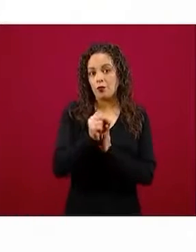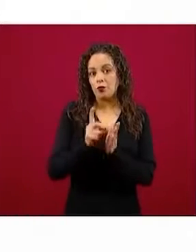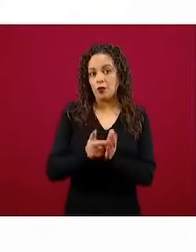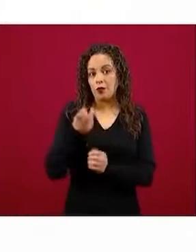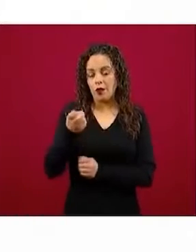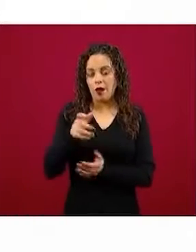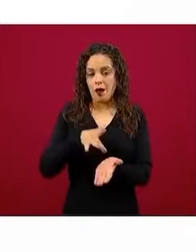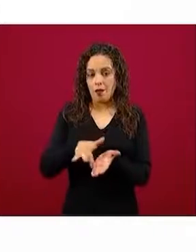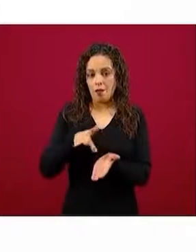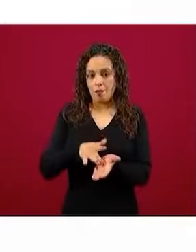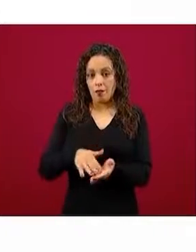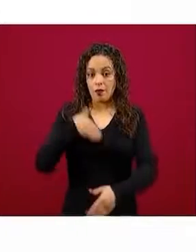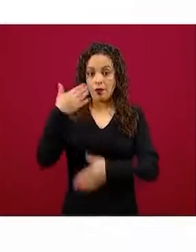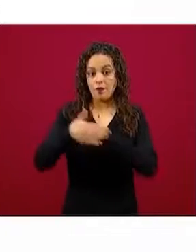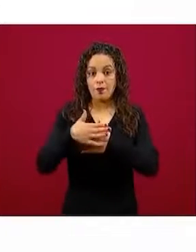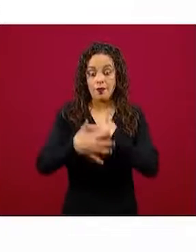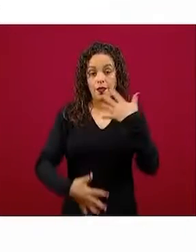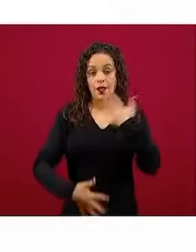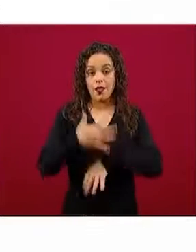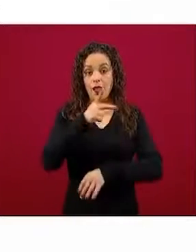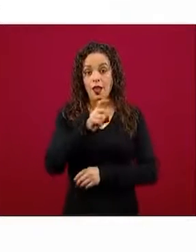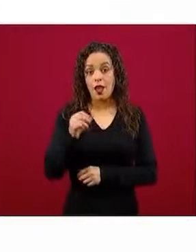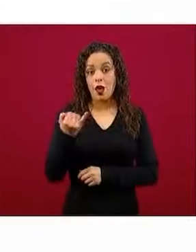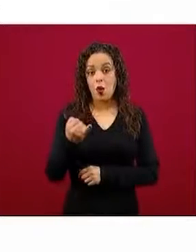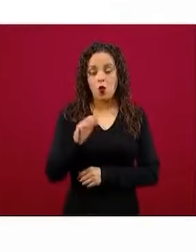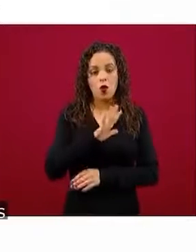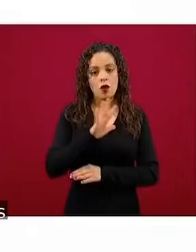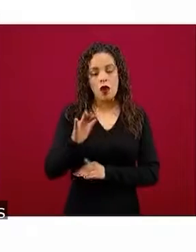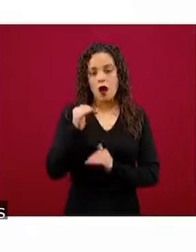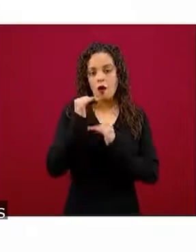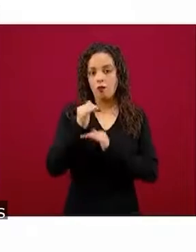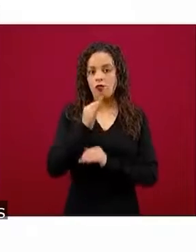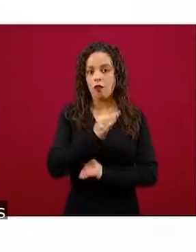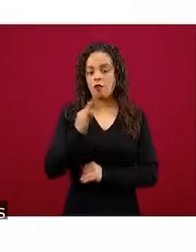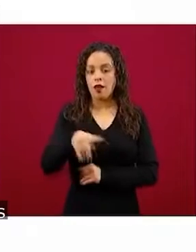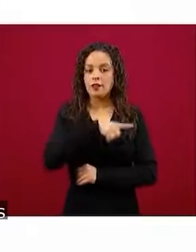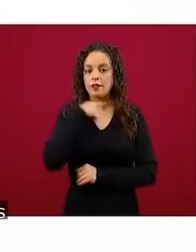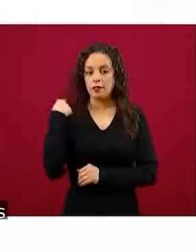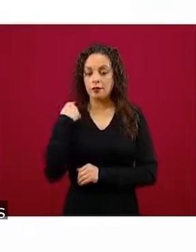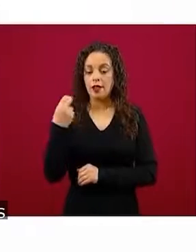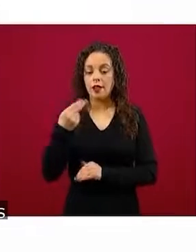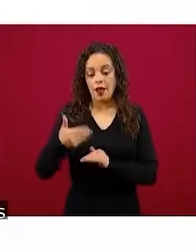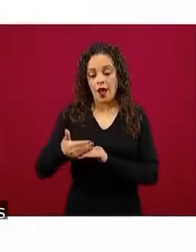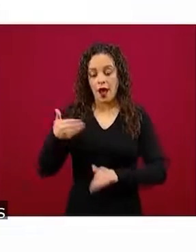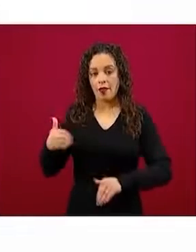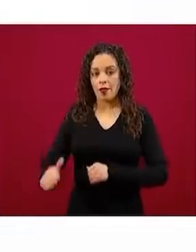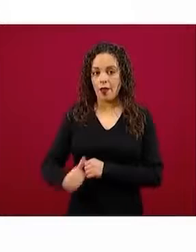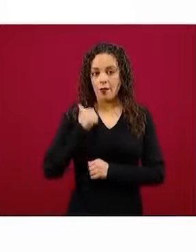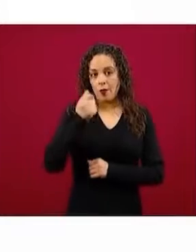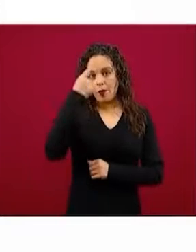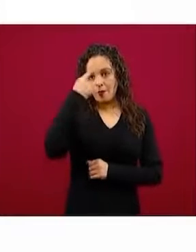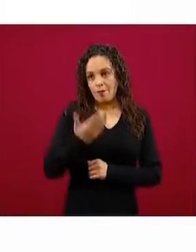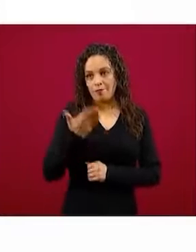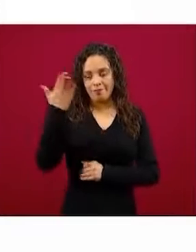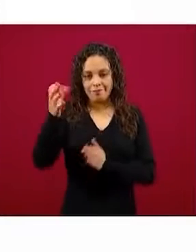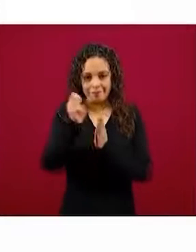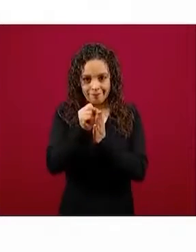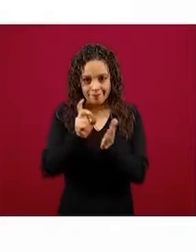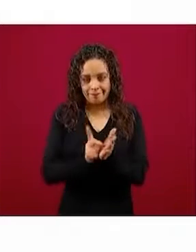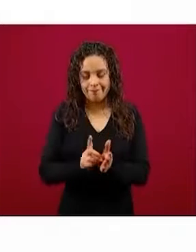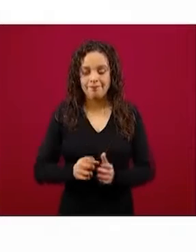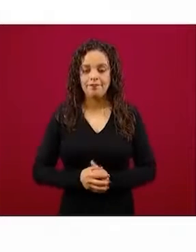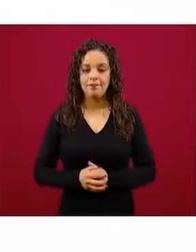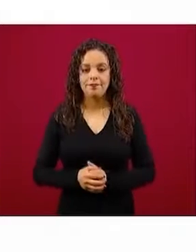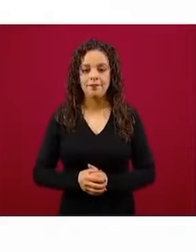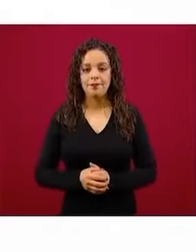en otro tema dijo que como parte de la nueva normalidad el seguro social es un llamado a las empresas para que registren de manera